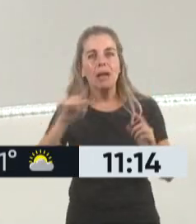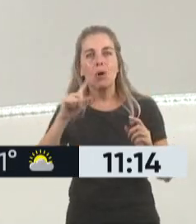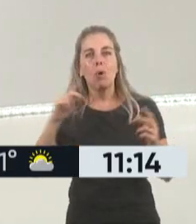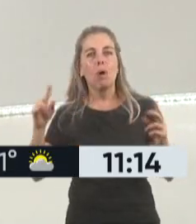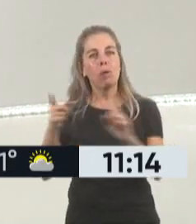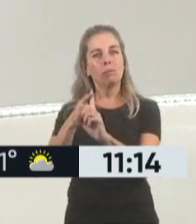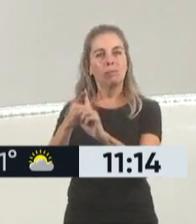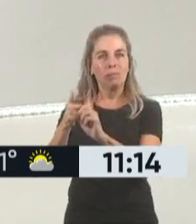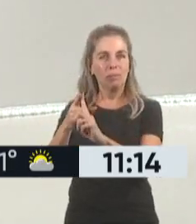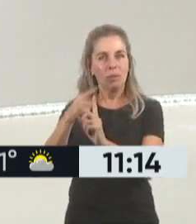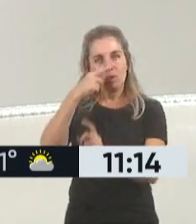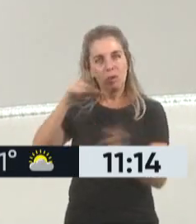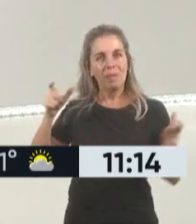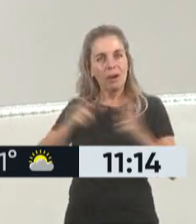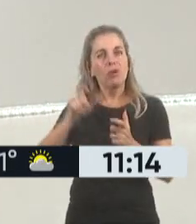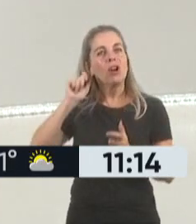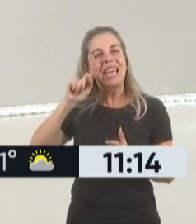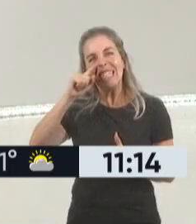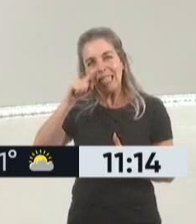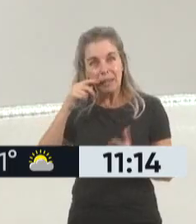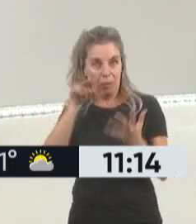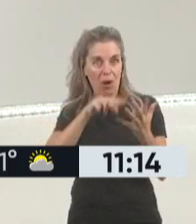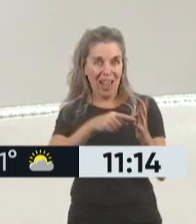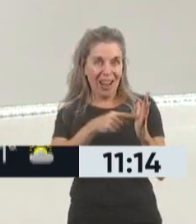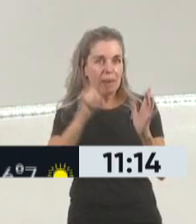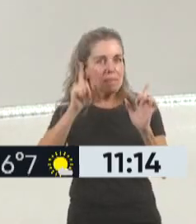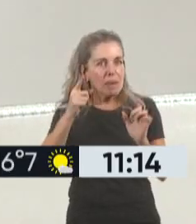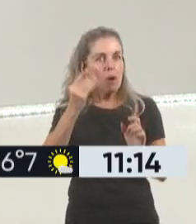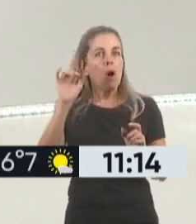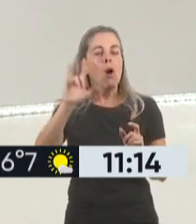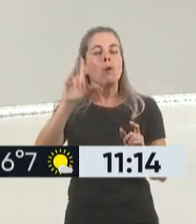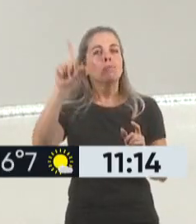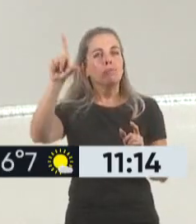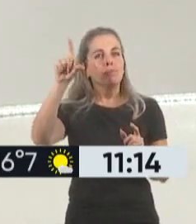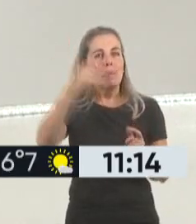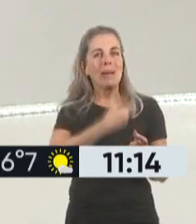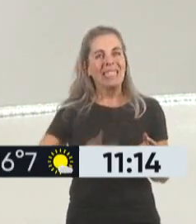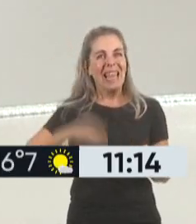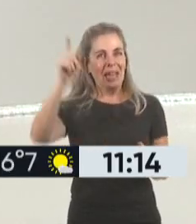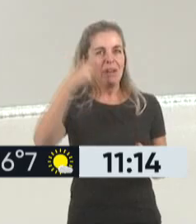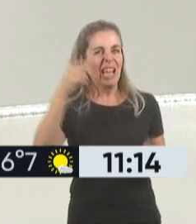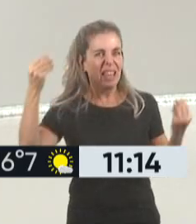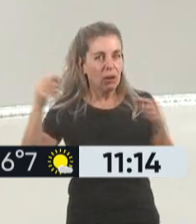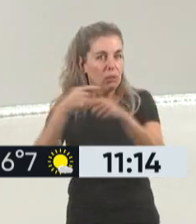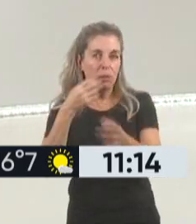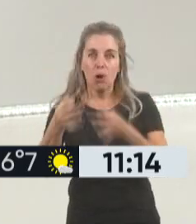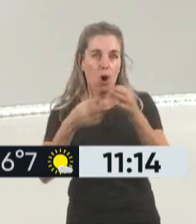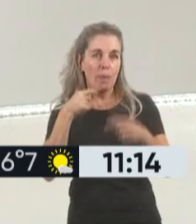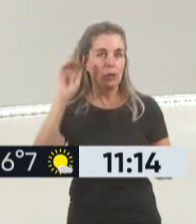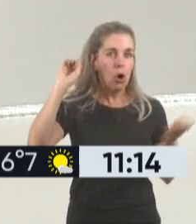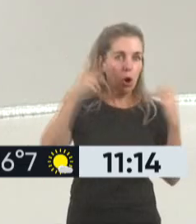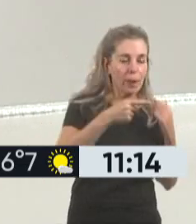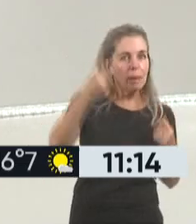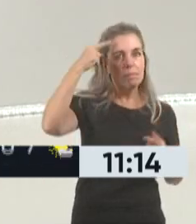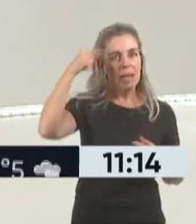el G7. Te voy a leer lo que dijo. Dice, no conversé con el presidente de Argentina porque creo que debe pedirle disculpas